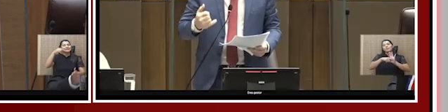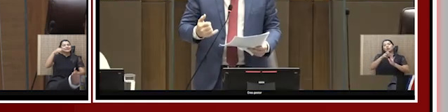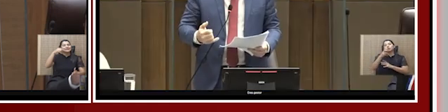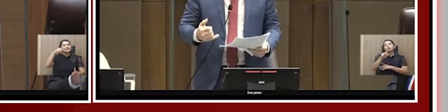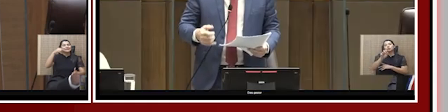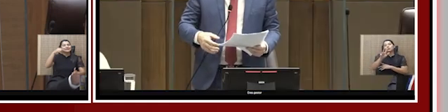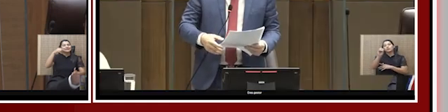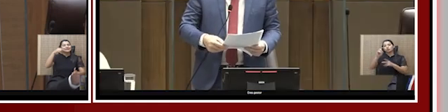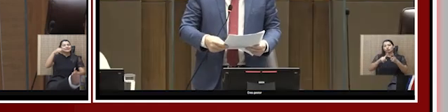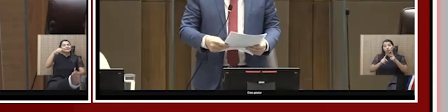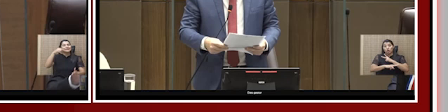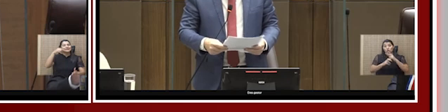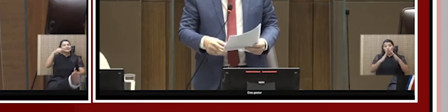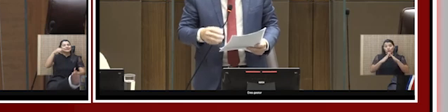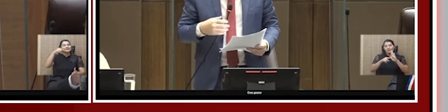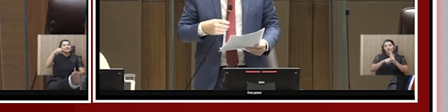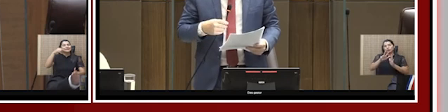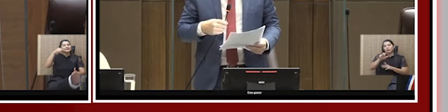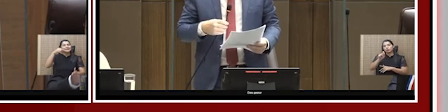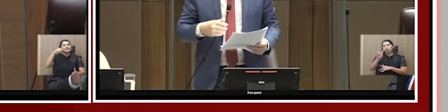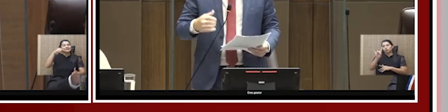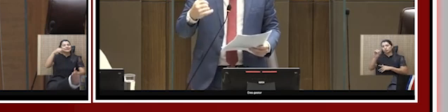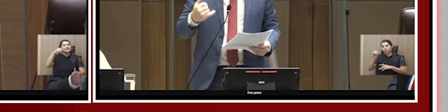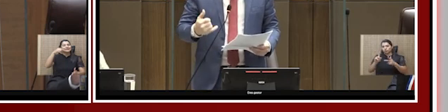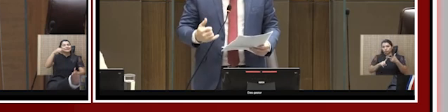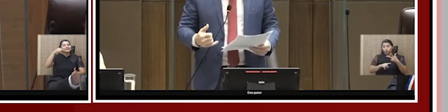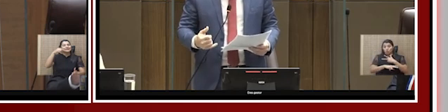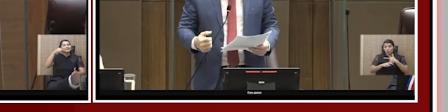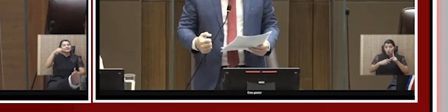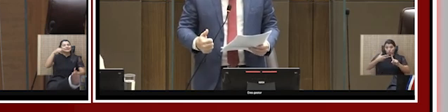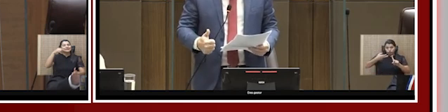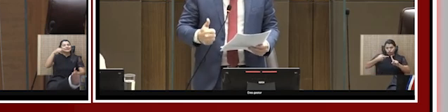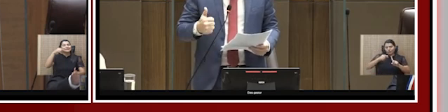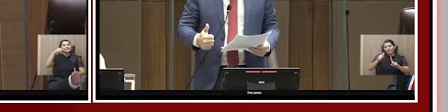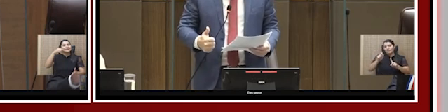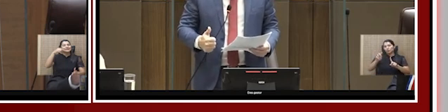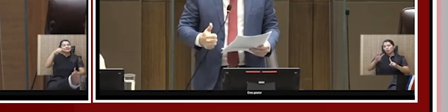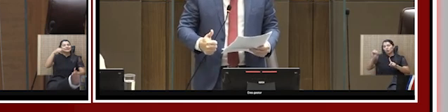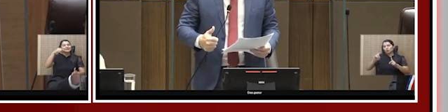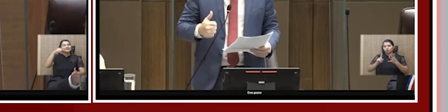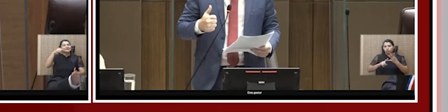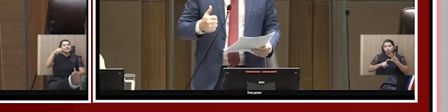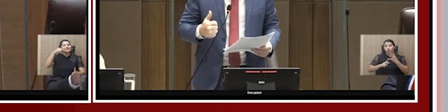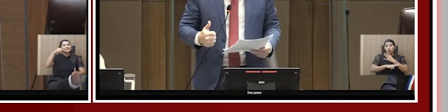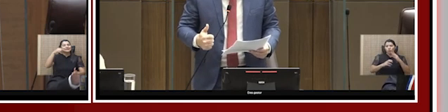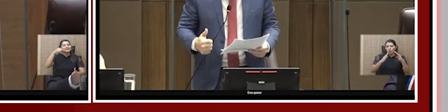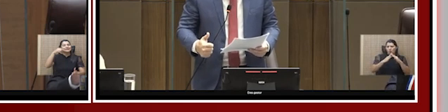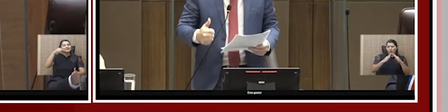12.3%, asaltos a vivienda, menos 3.8%, hurto, menos 10.4%, robo a vivienda,